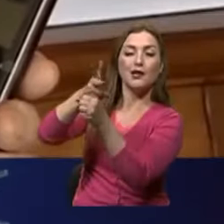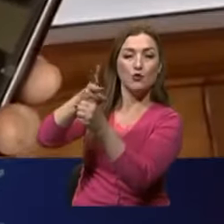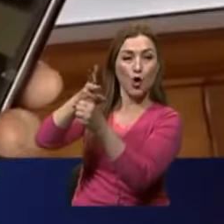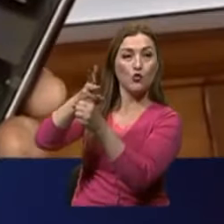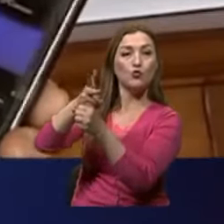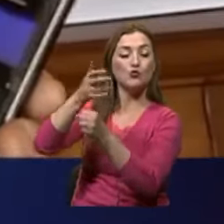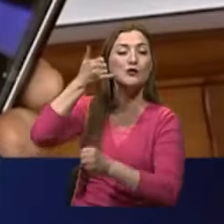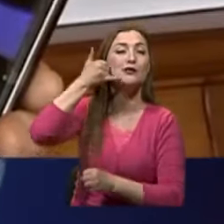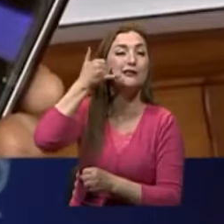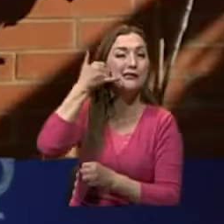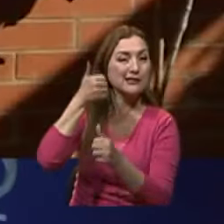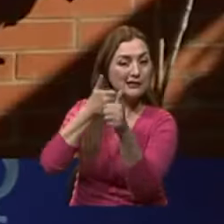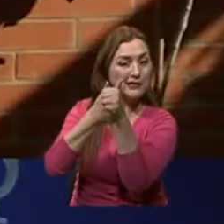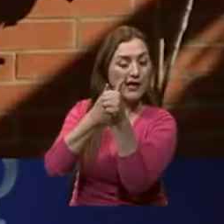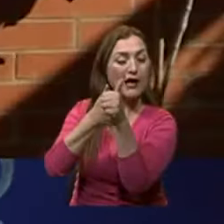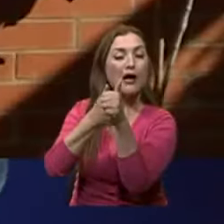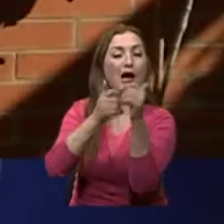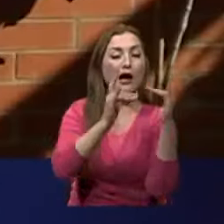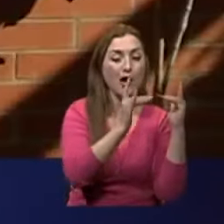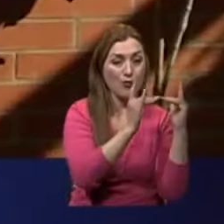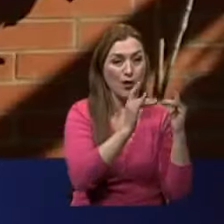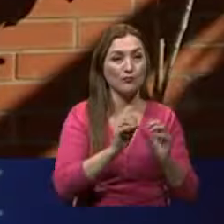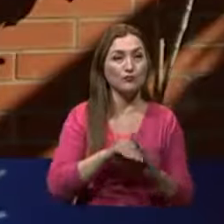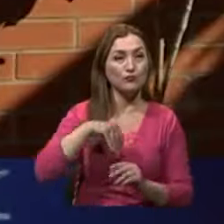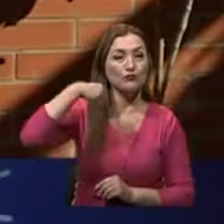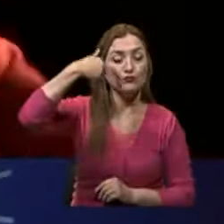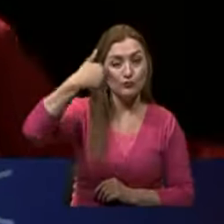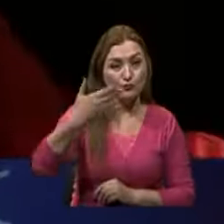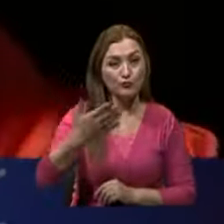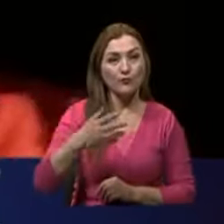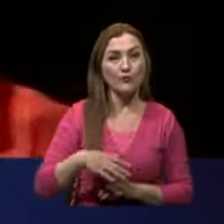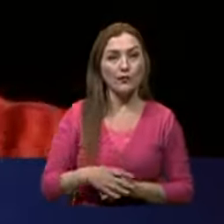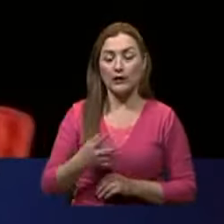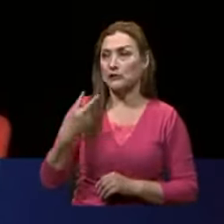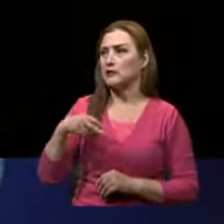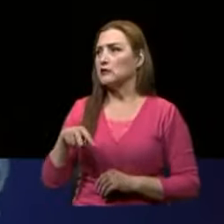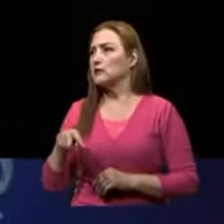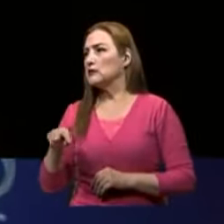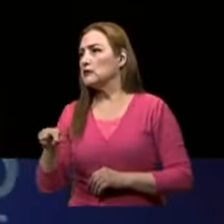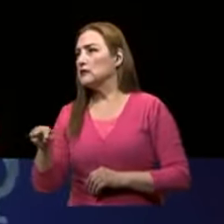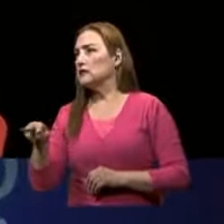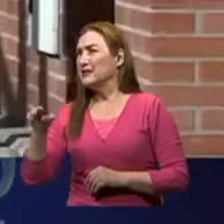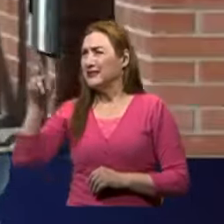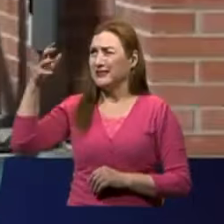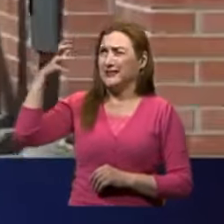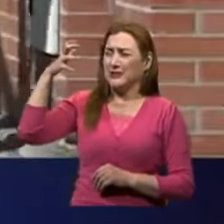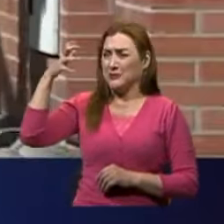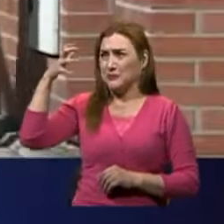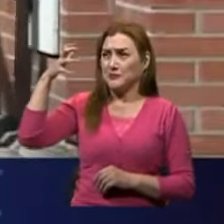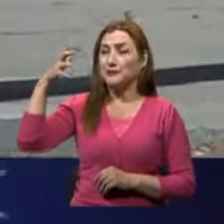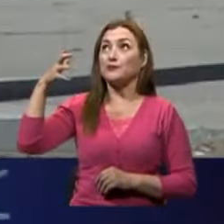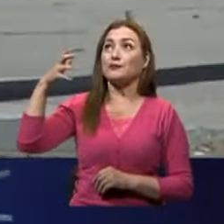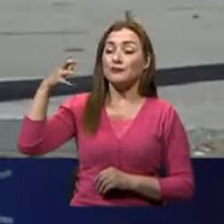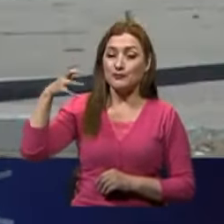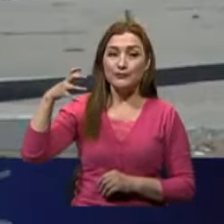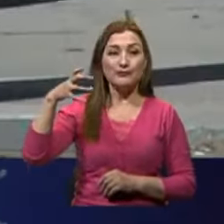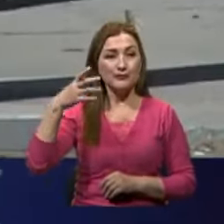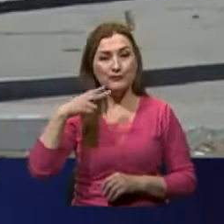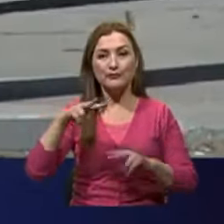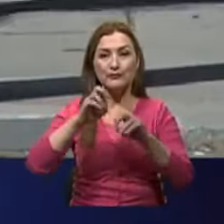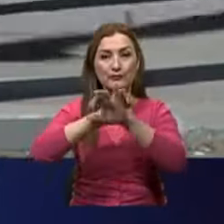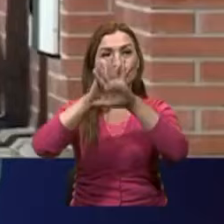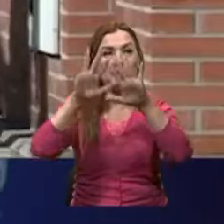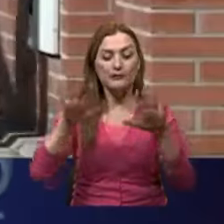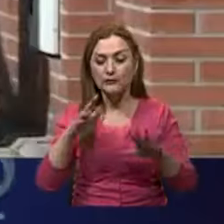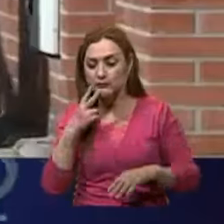cerca de la cama. Al salir a la calle, tómate tu tiempo para adaptar tus ojos a la luz exterior. Cuando camines, pon atención a la